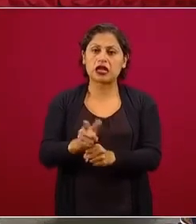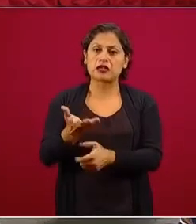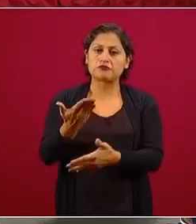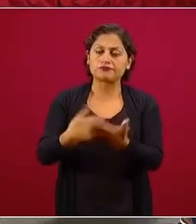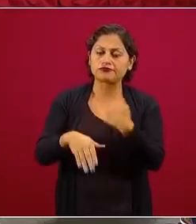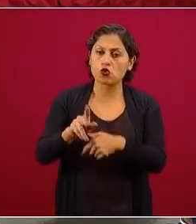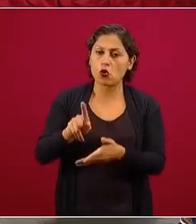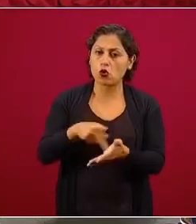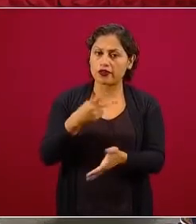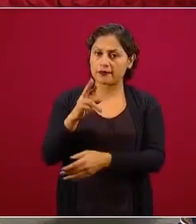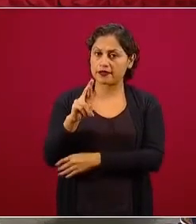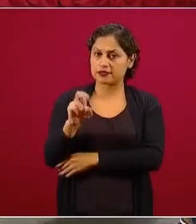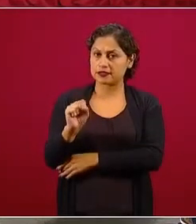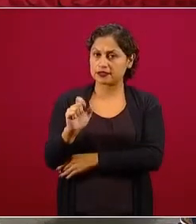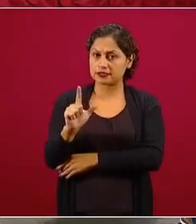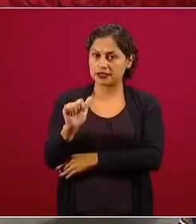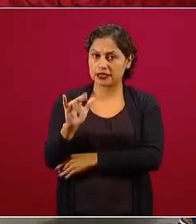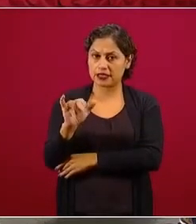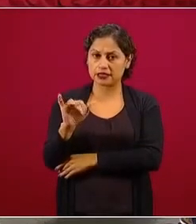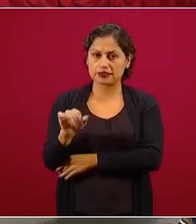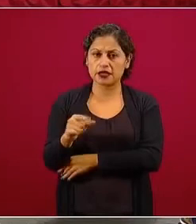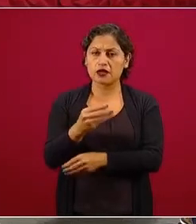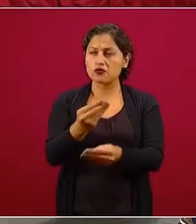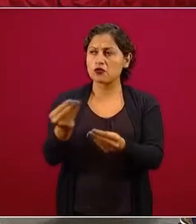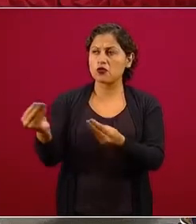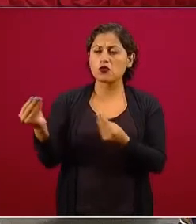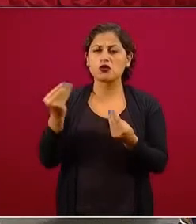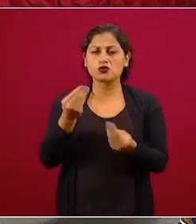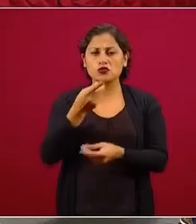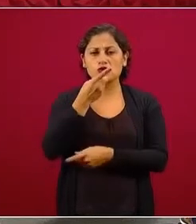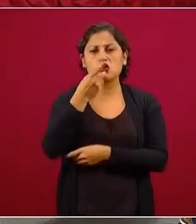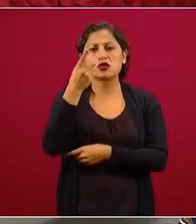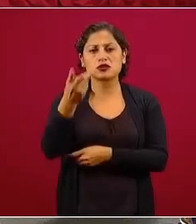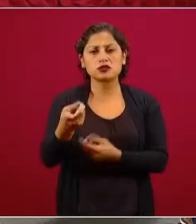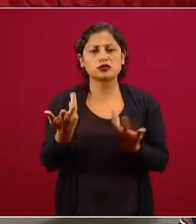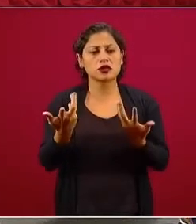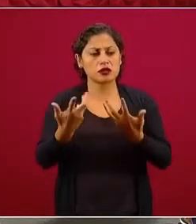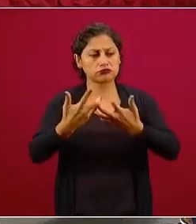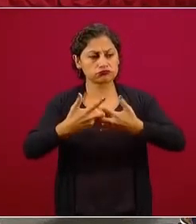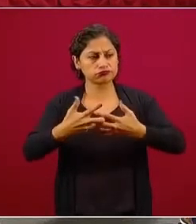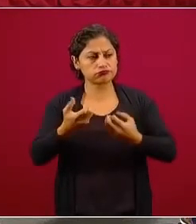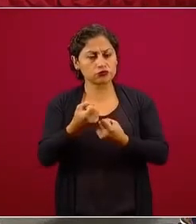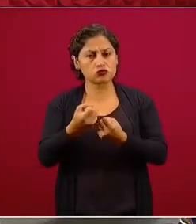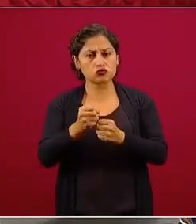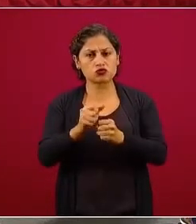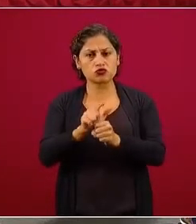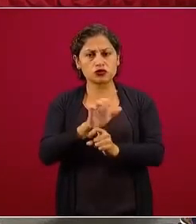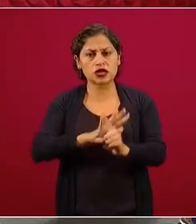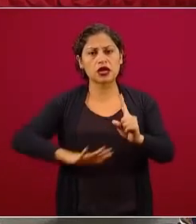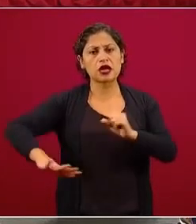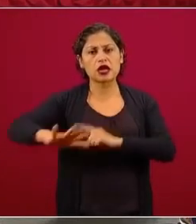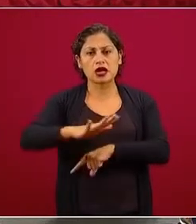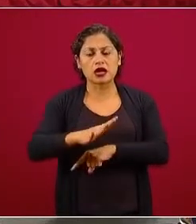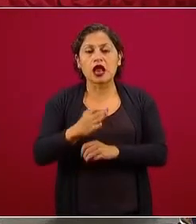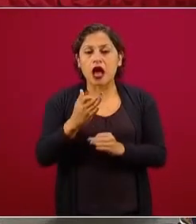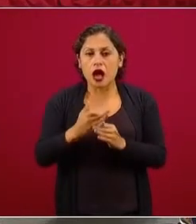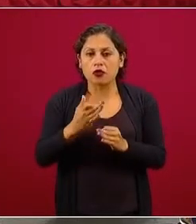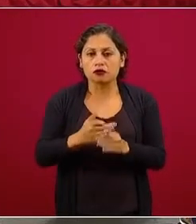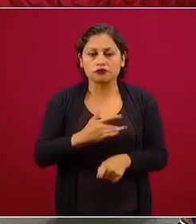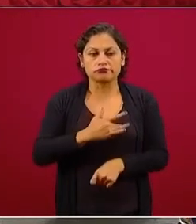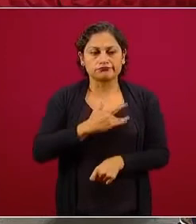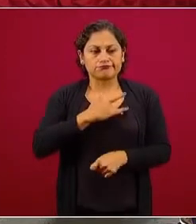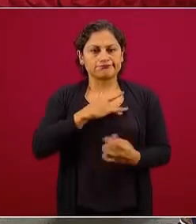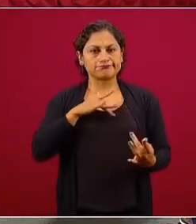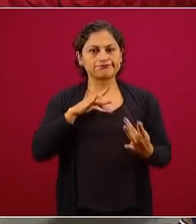social y este es un tejido flexible que se transforma todos los días. En estos momentos, las muestras